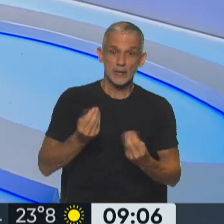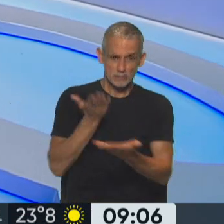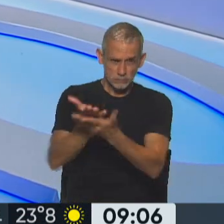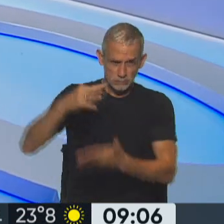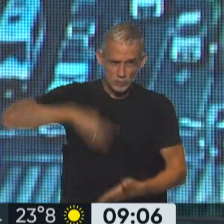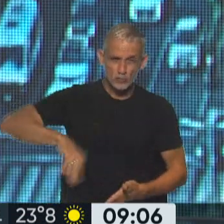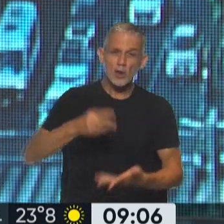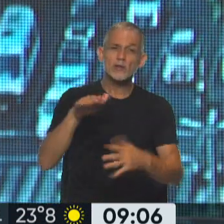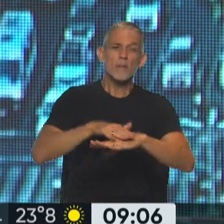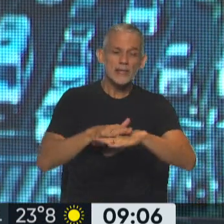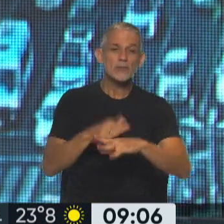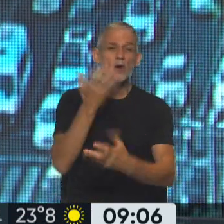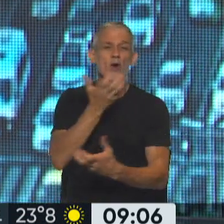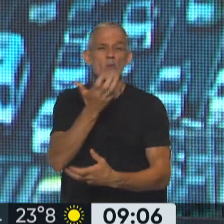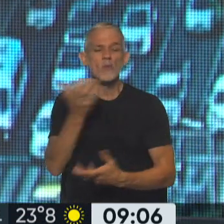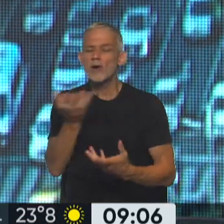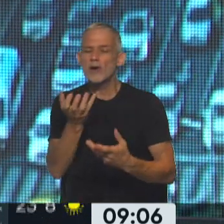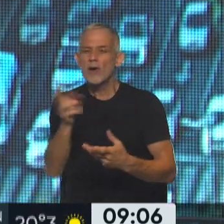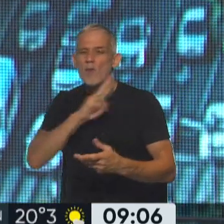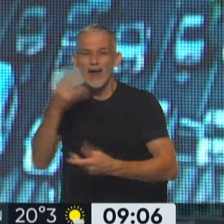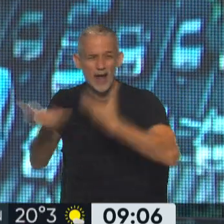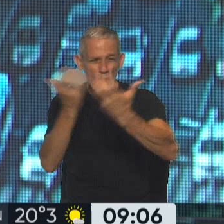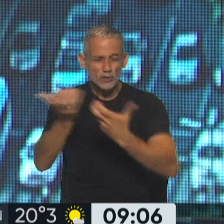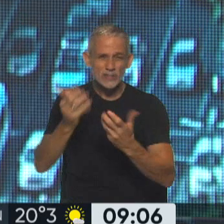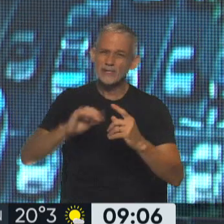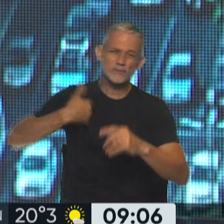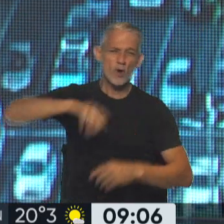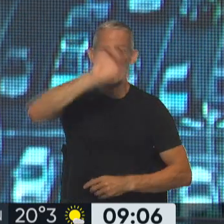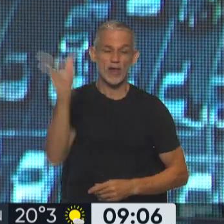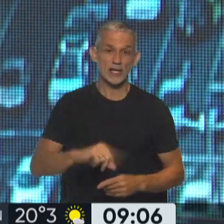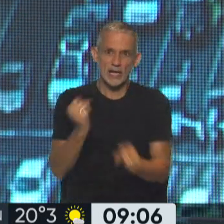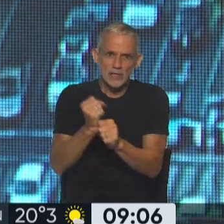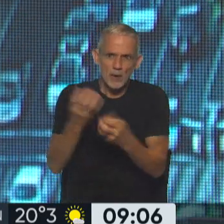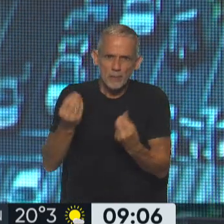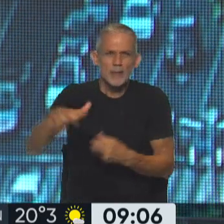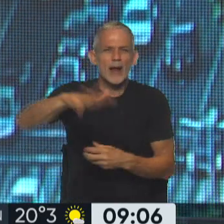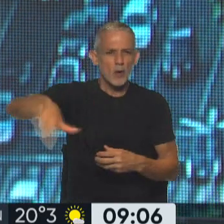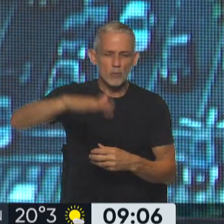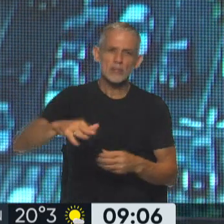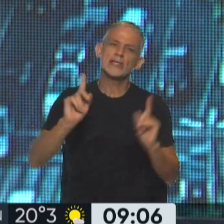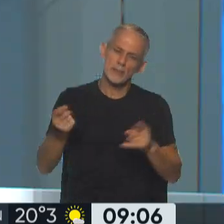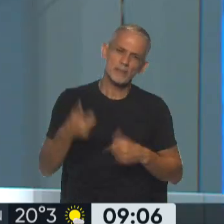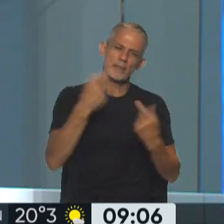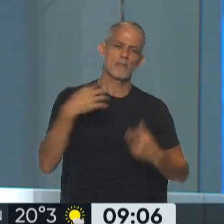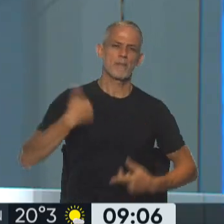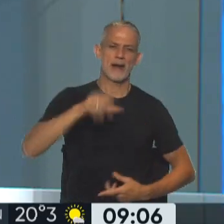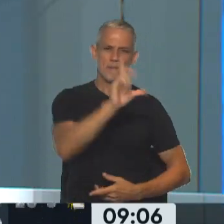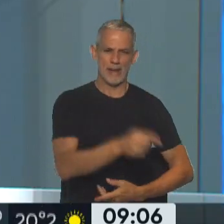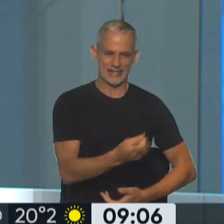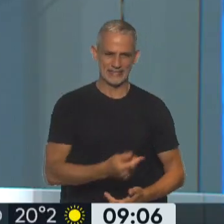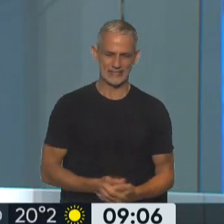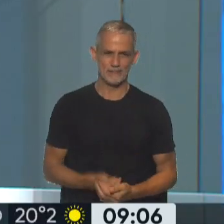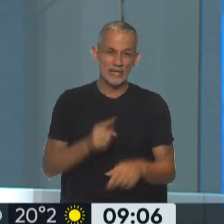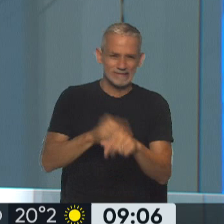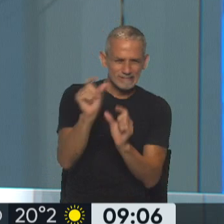cocineras comunitarias de todo el país, entendiendo que es un trabajo que se hace para la comunidad y para el país mismo. Si tenemos